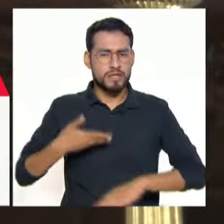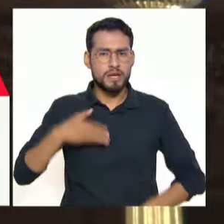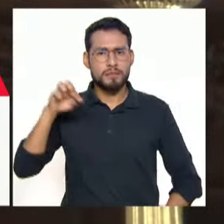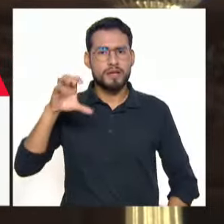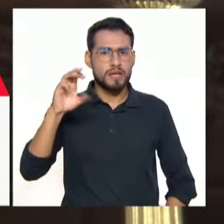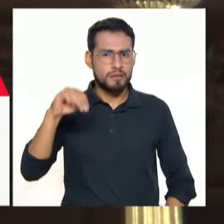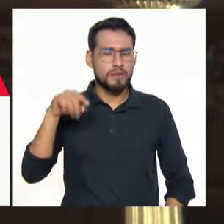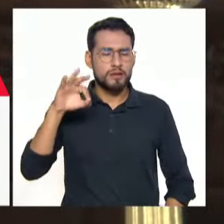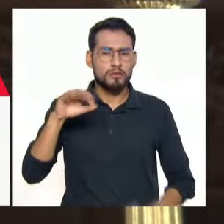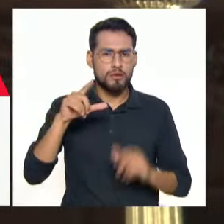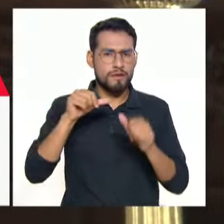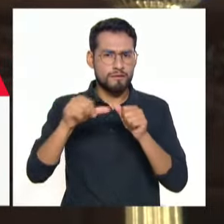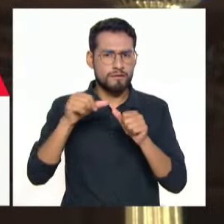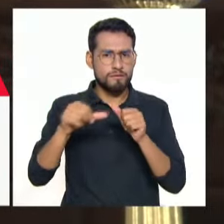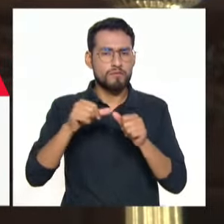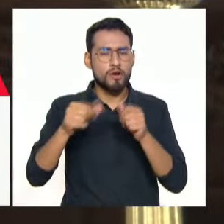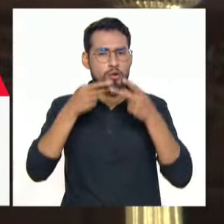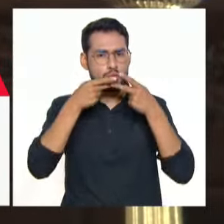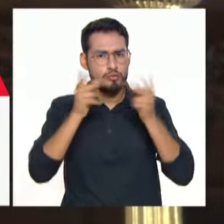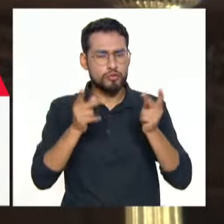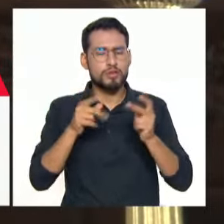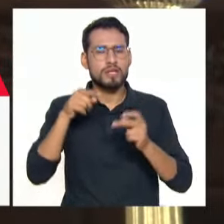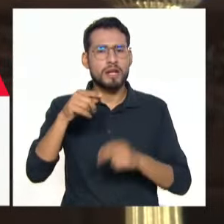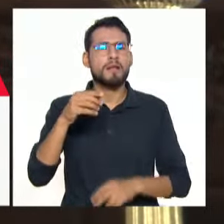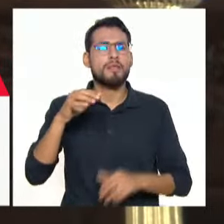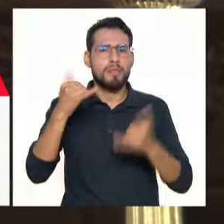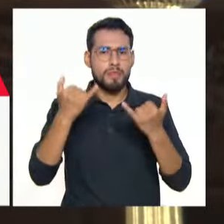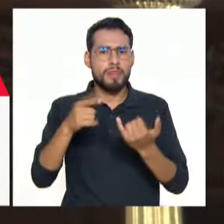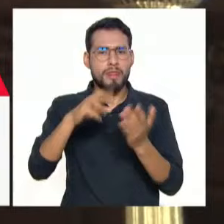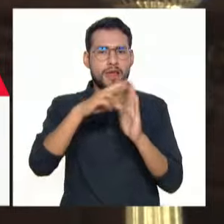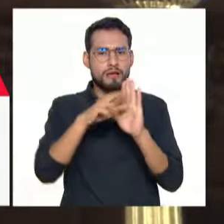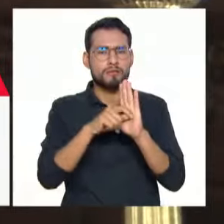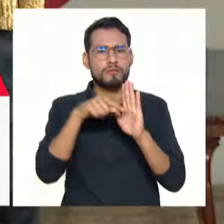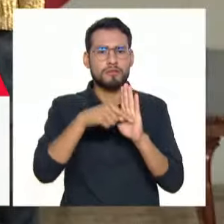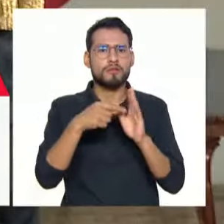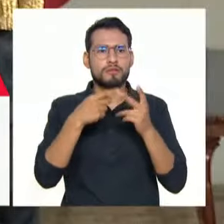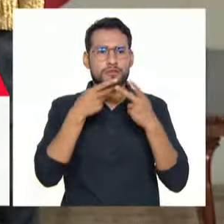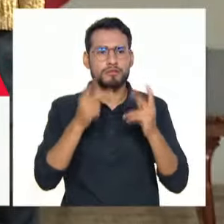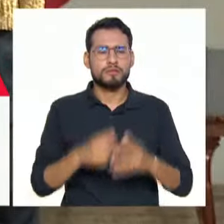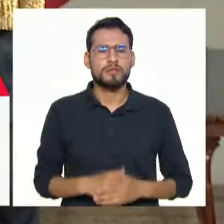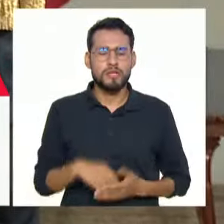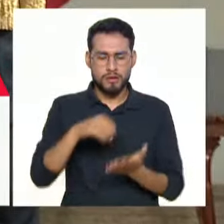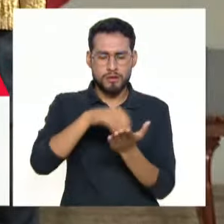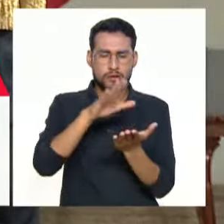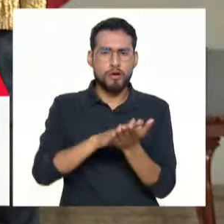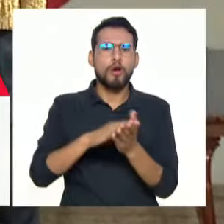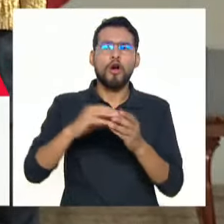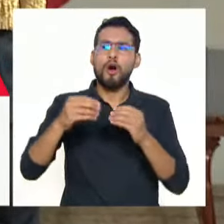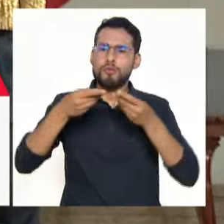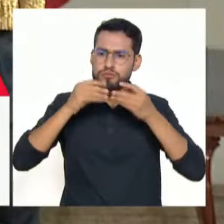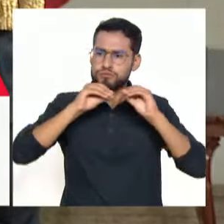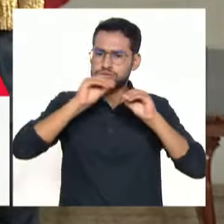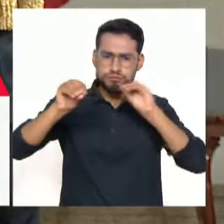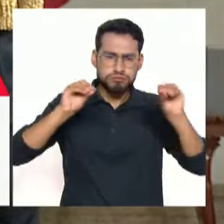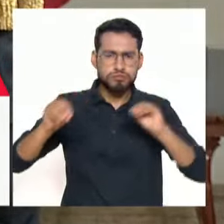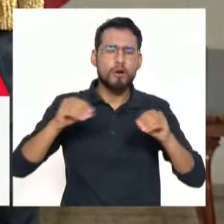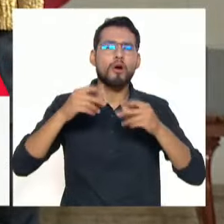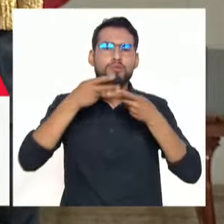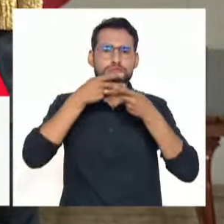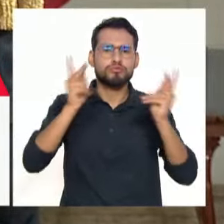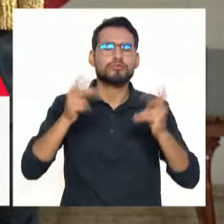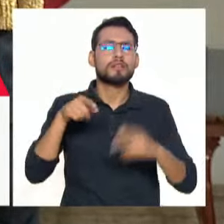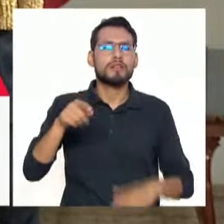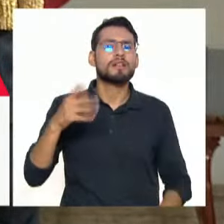Consejo de Ministros en la misma fecha de publicación de la presente Resolución Suprema. Regístrese, comuníquese y publíquese.